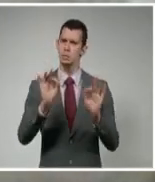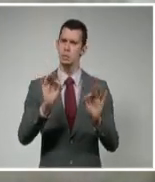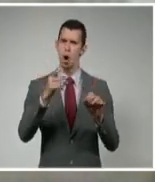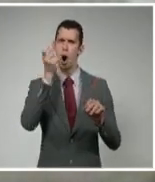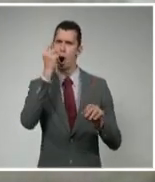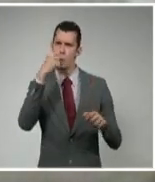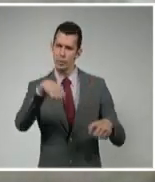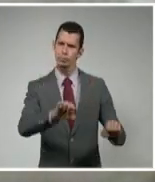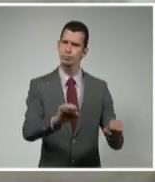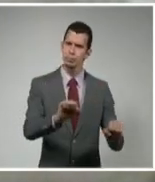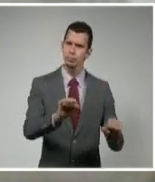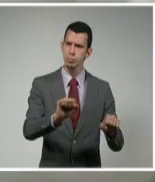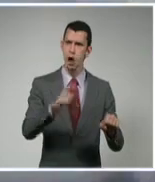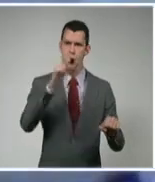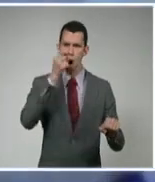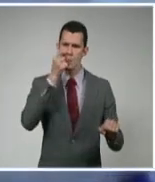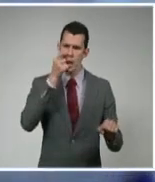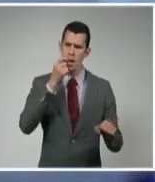decía lo que era que hacer.